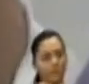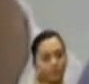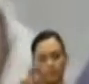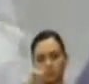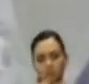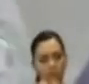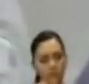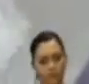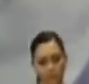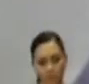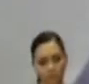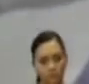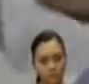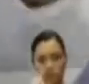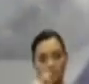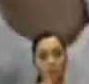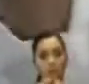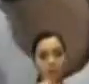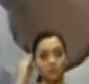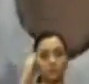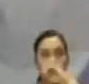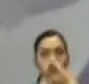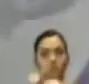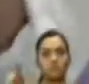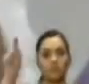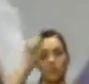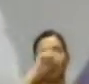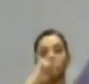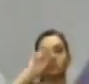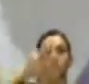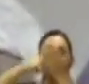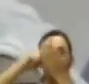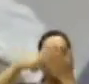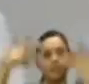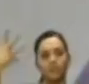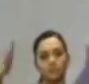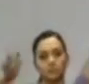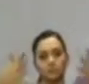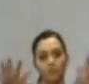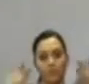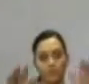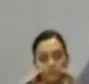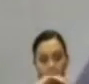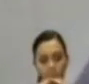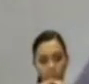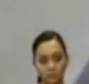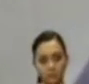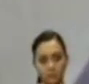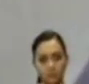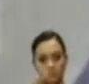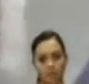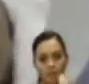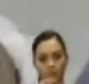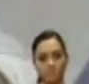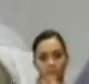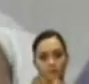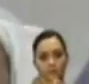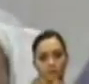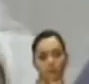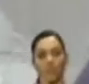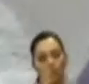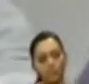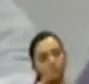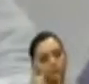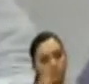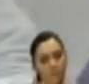todo externo, por la falta de ingresos de divisas que afecta directamente la liquidez, el circulante en la economía y disminuye con